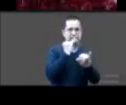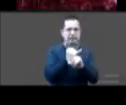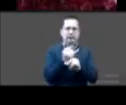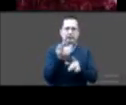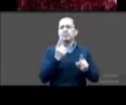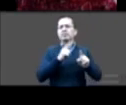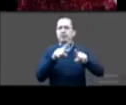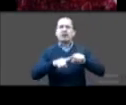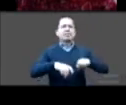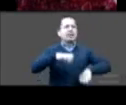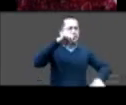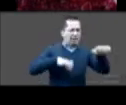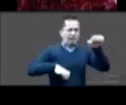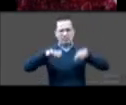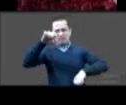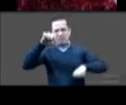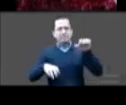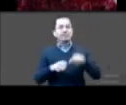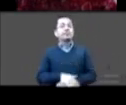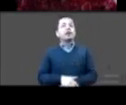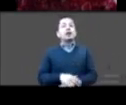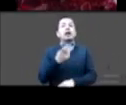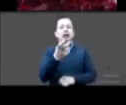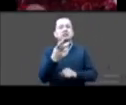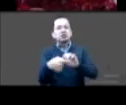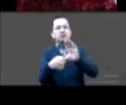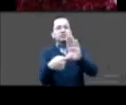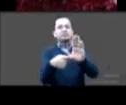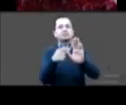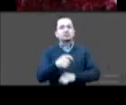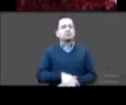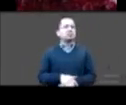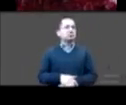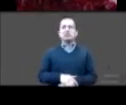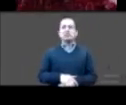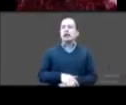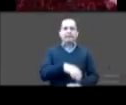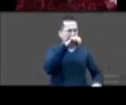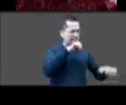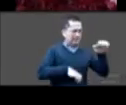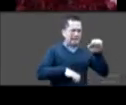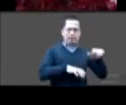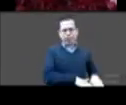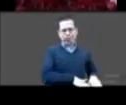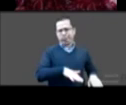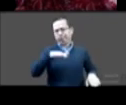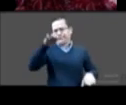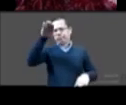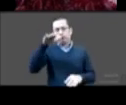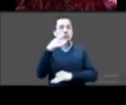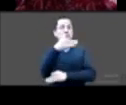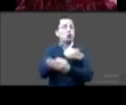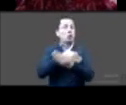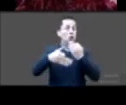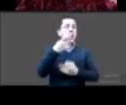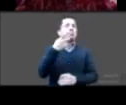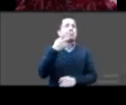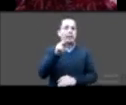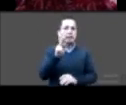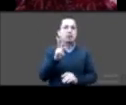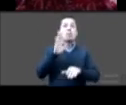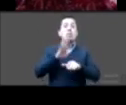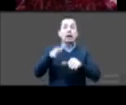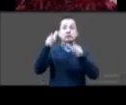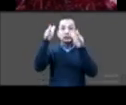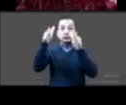edades, ¿verdad? Ahí tenemos principalmente de todas las edades, pero los más fuertes son de 25